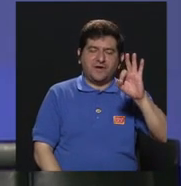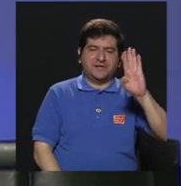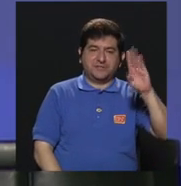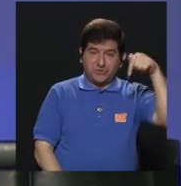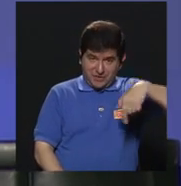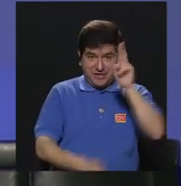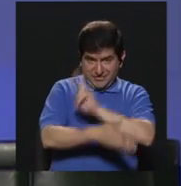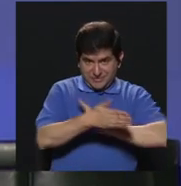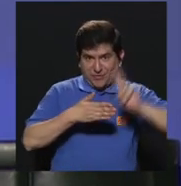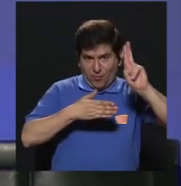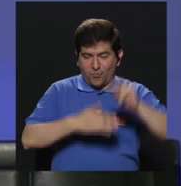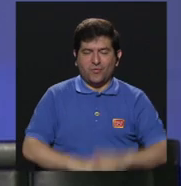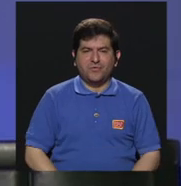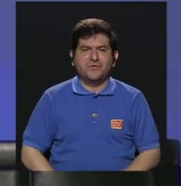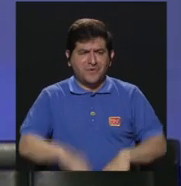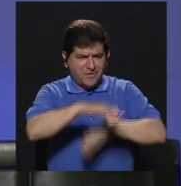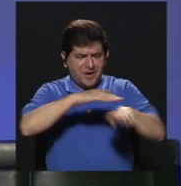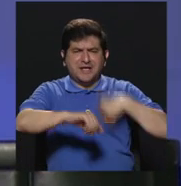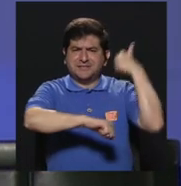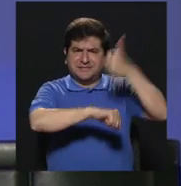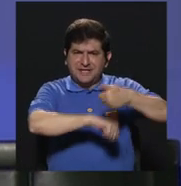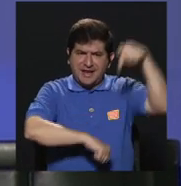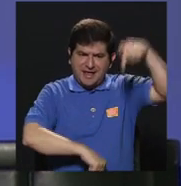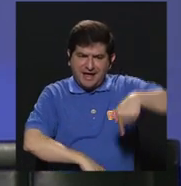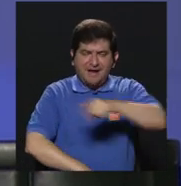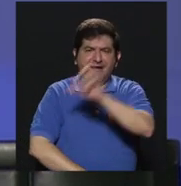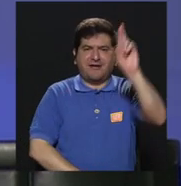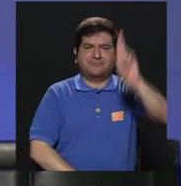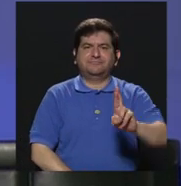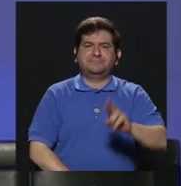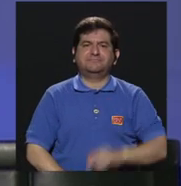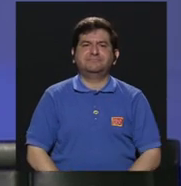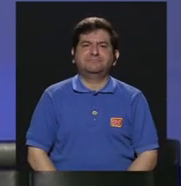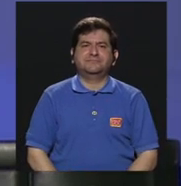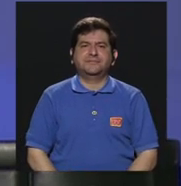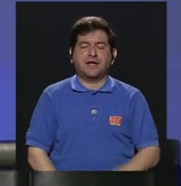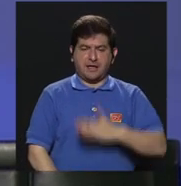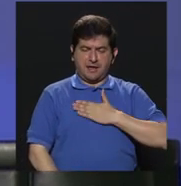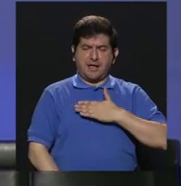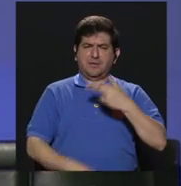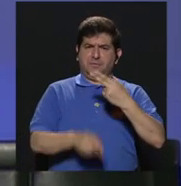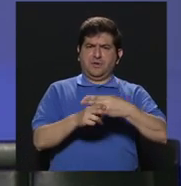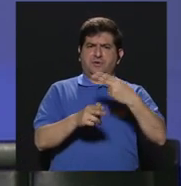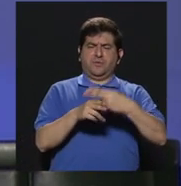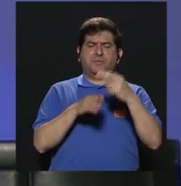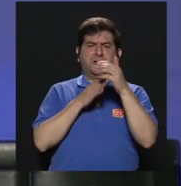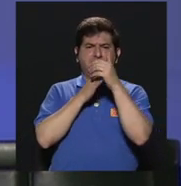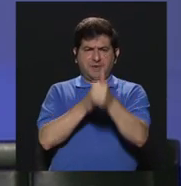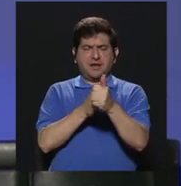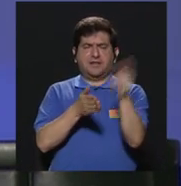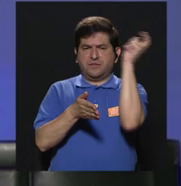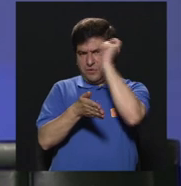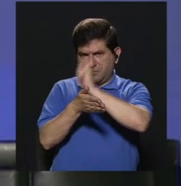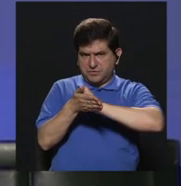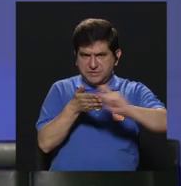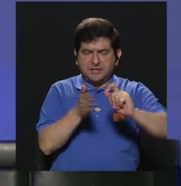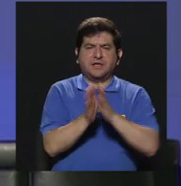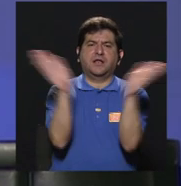universidad, la sede se instaló en Costa Rica y se me colocó a la cabeza de su Secretaría